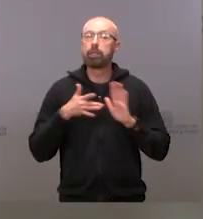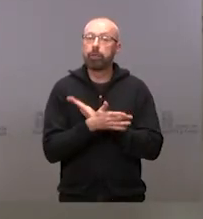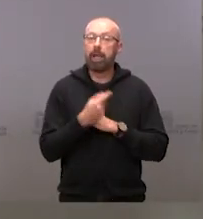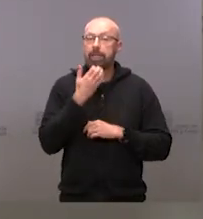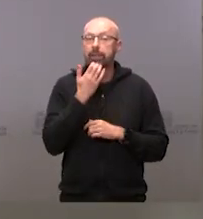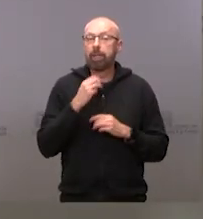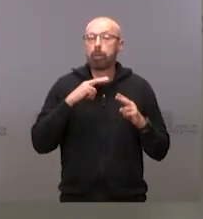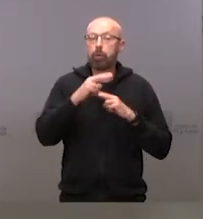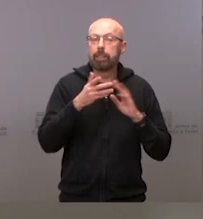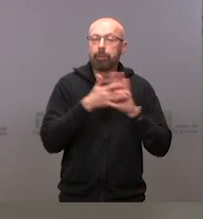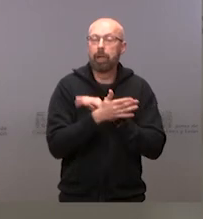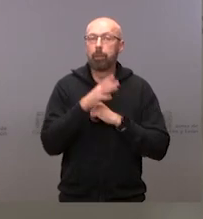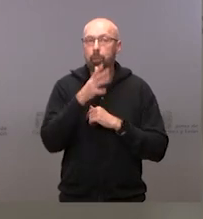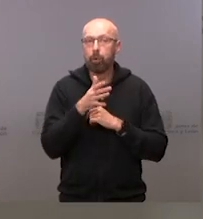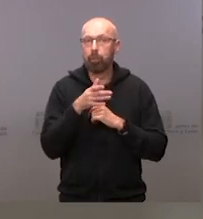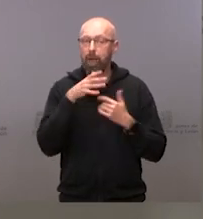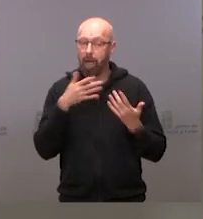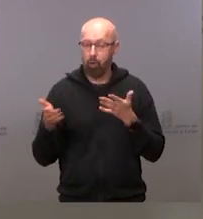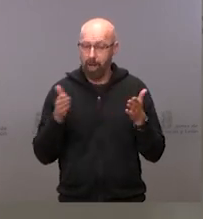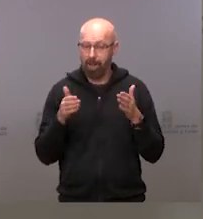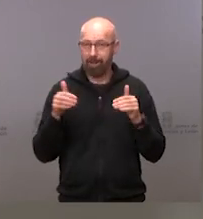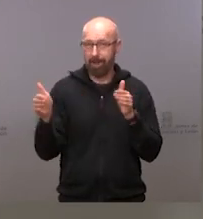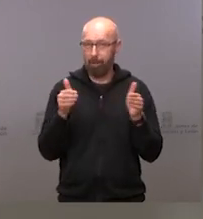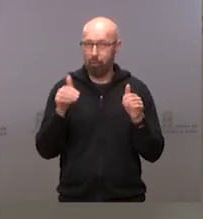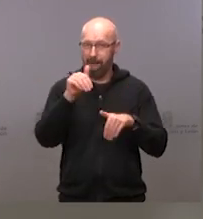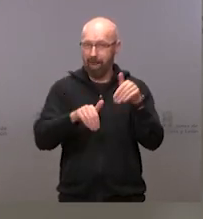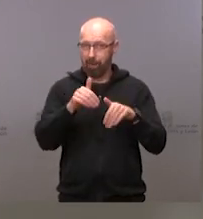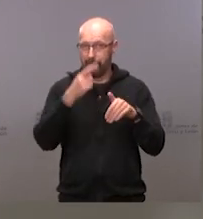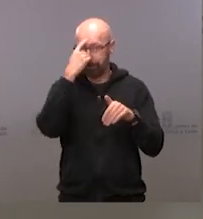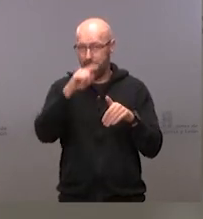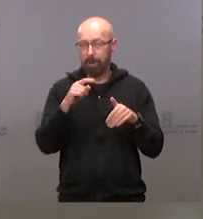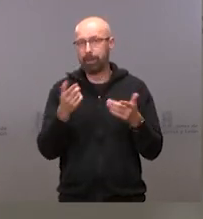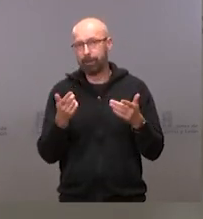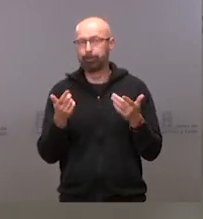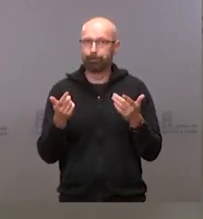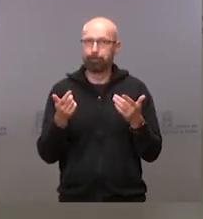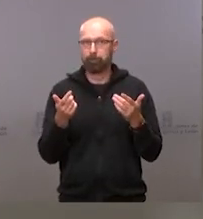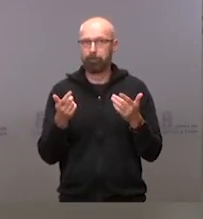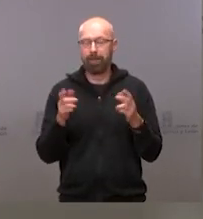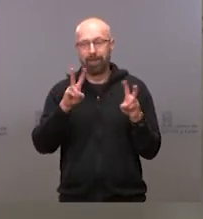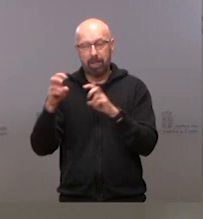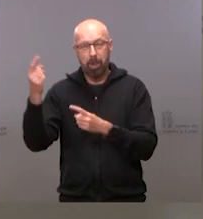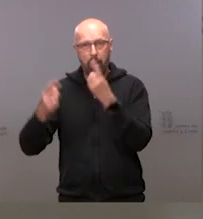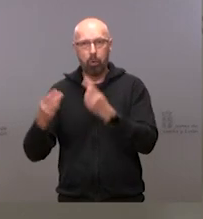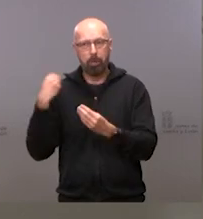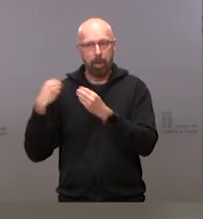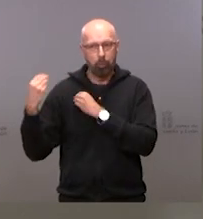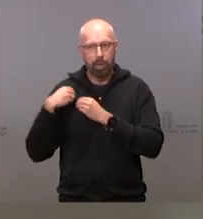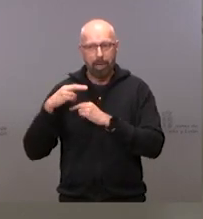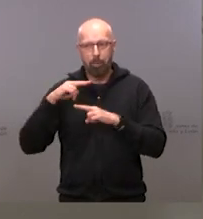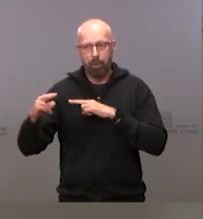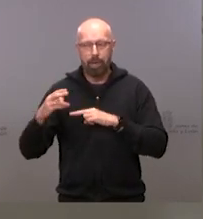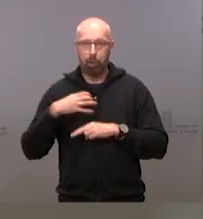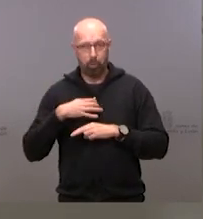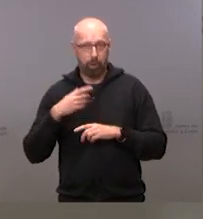refiriendo a que estamos en periodo electoral y no puedo en algunas cuestiones el poder contestar estoy